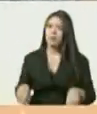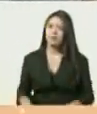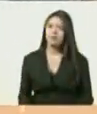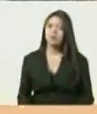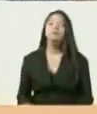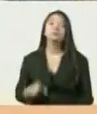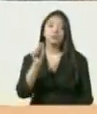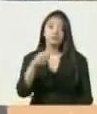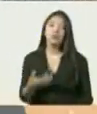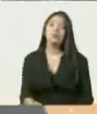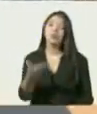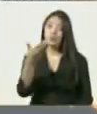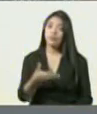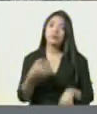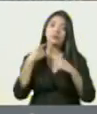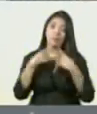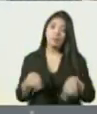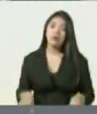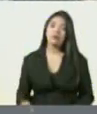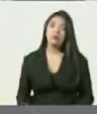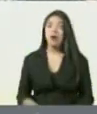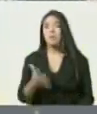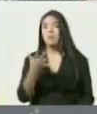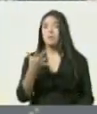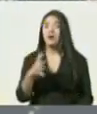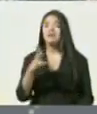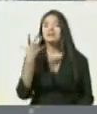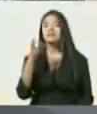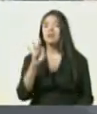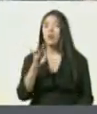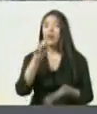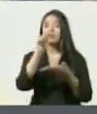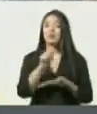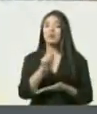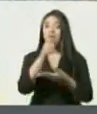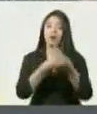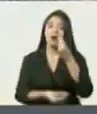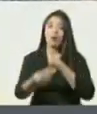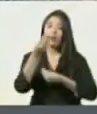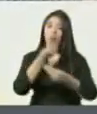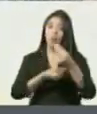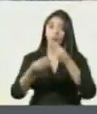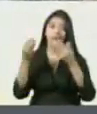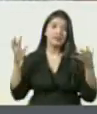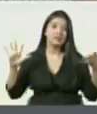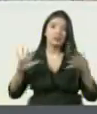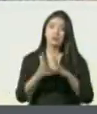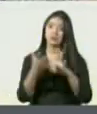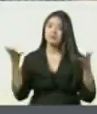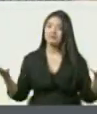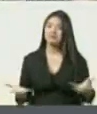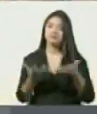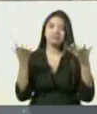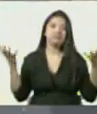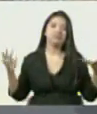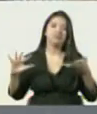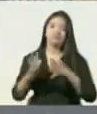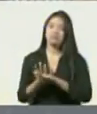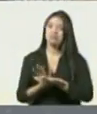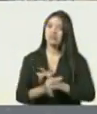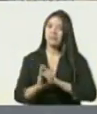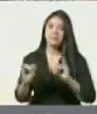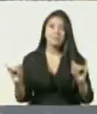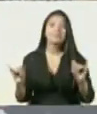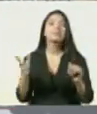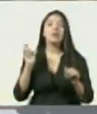hay importantes pérdidas, como te comentaba, aproximadamente 50 toneladas de alimentos fueron totalmente destruidas, parte